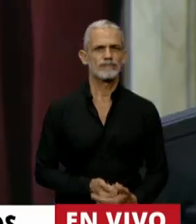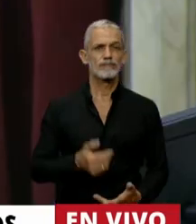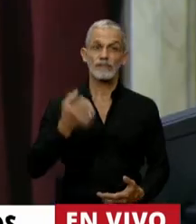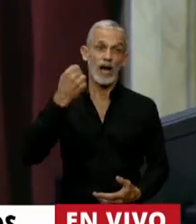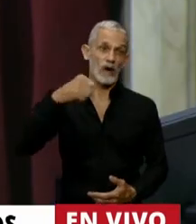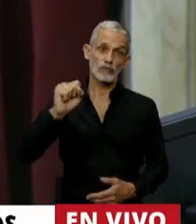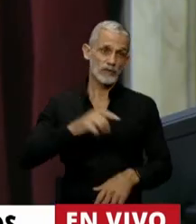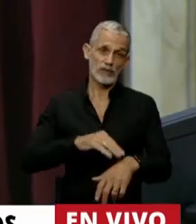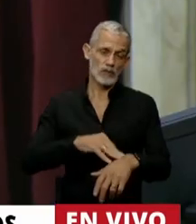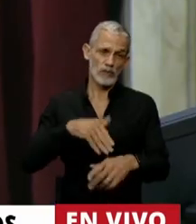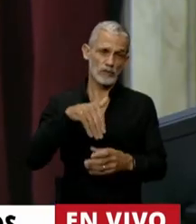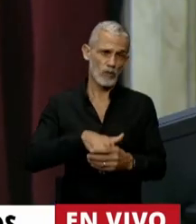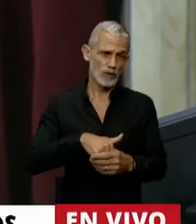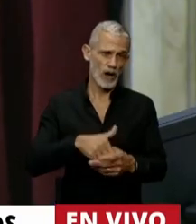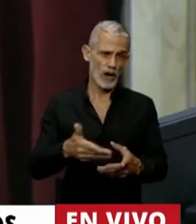Ausente.